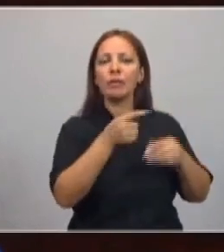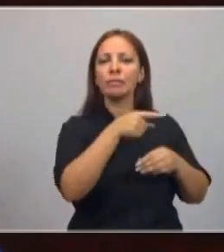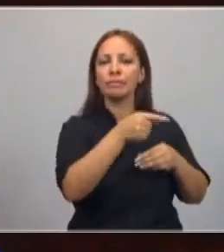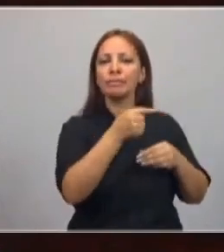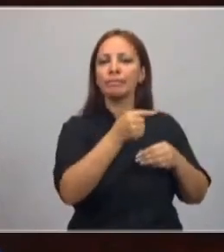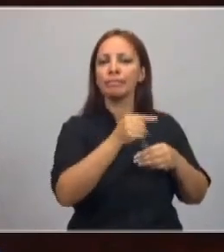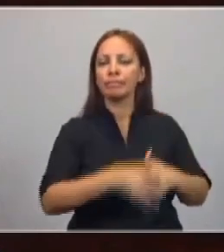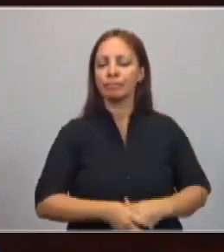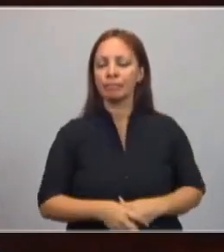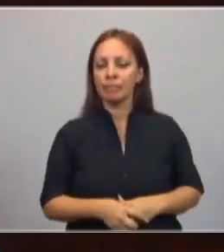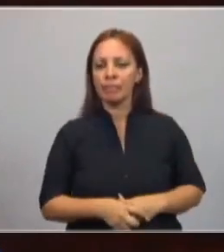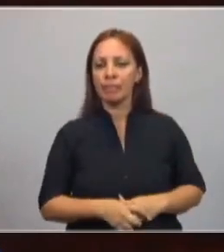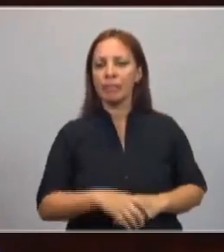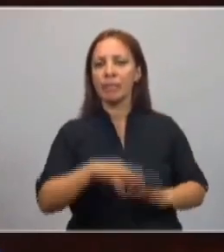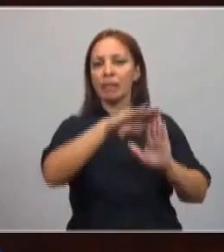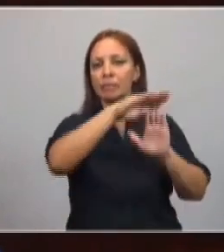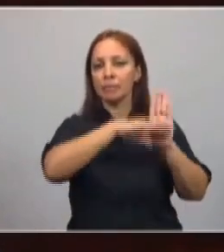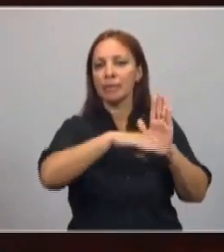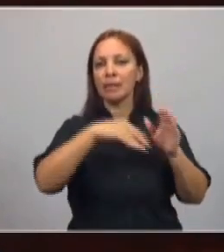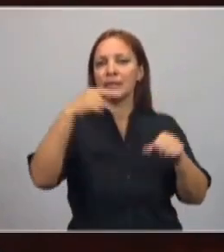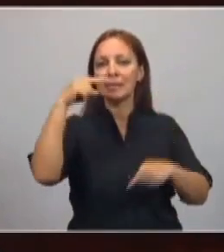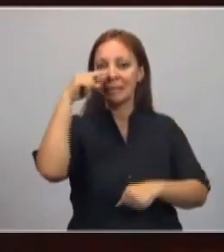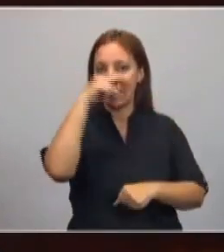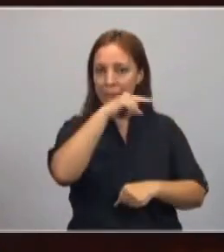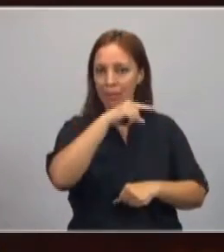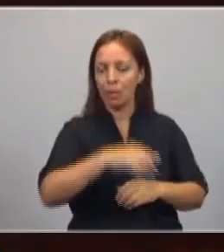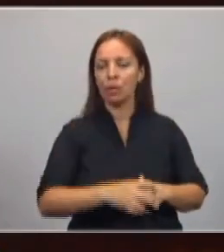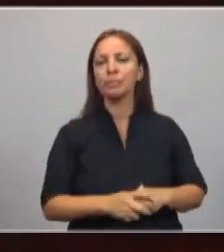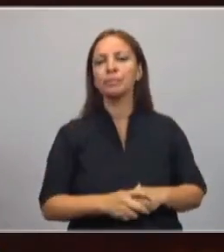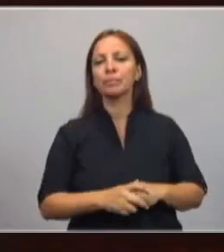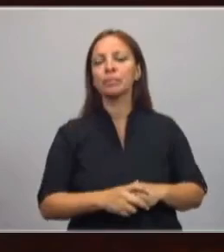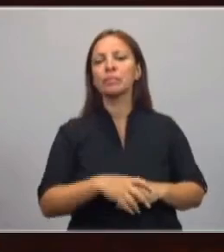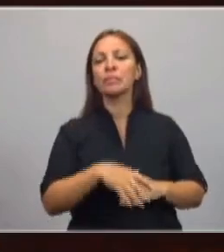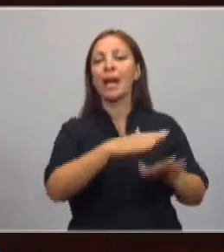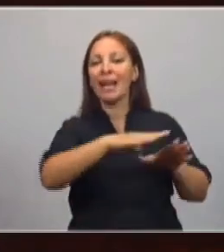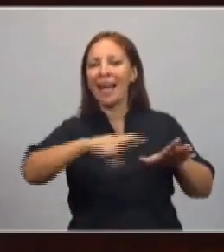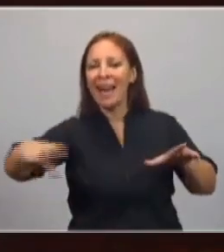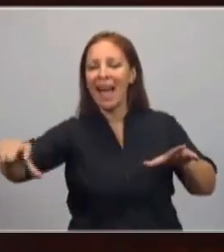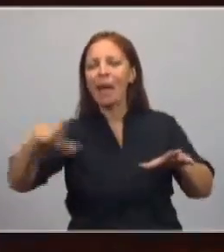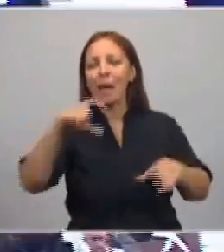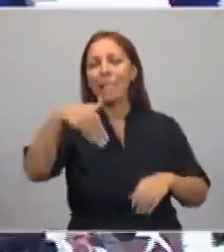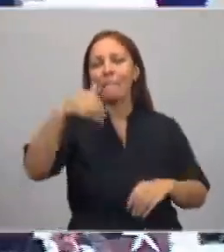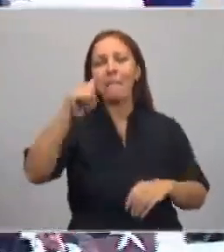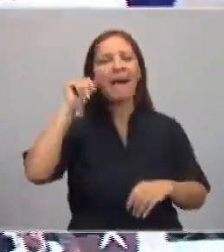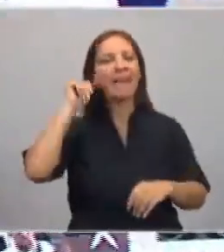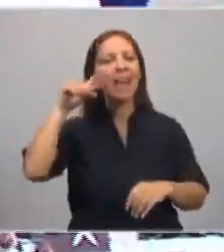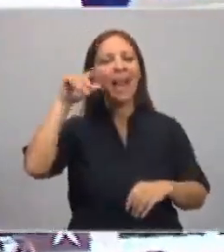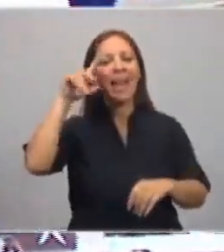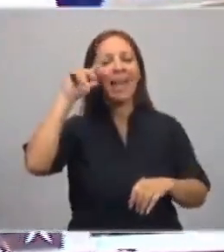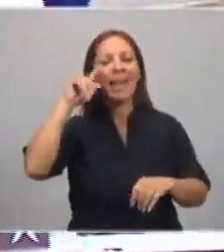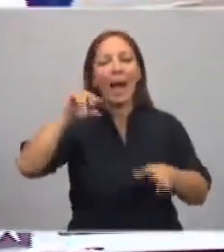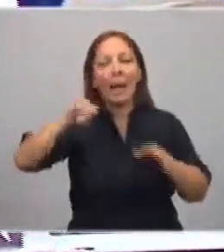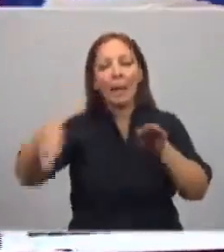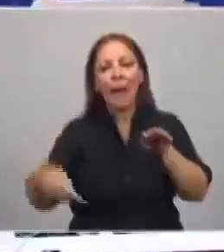narcotráfico. 7. El dragado del canal Magdalena,